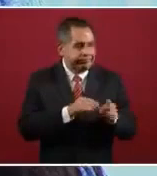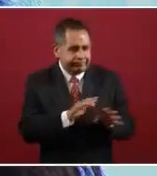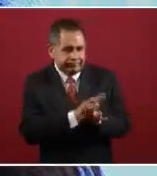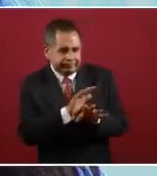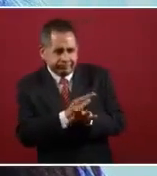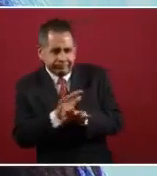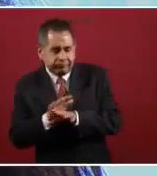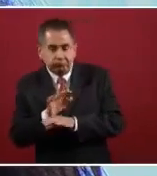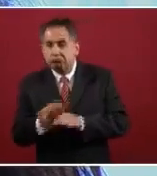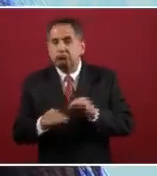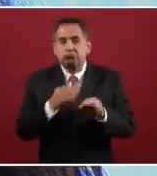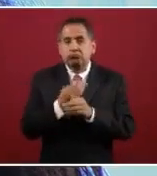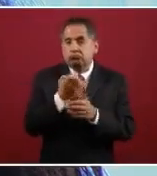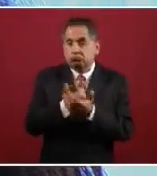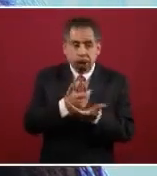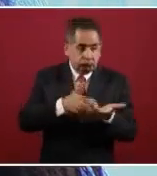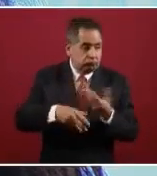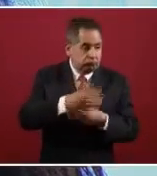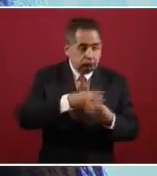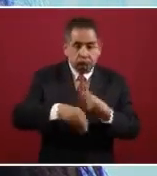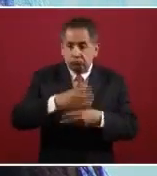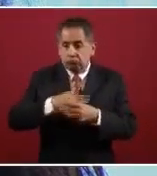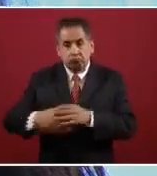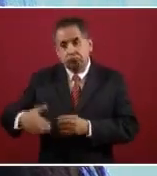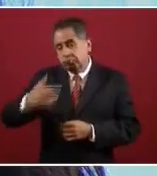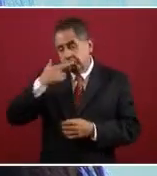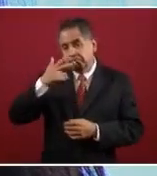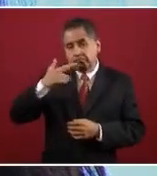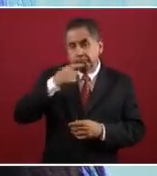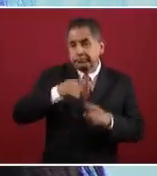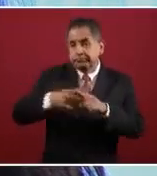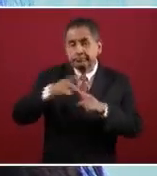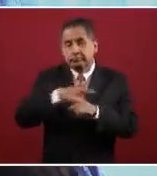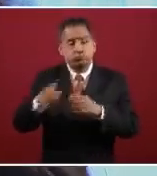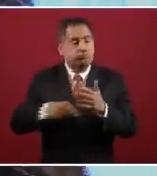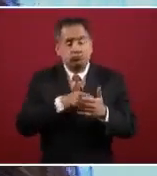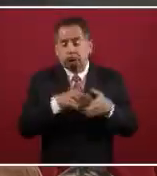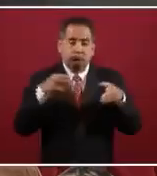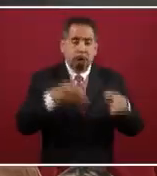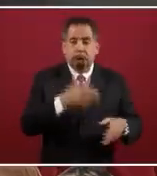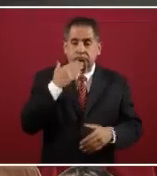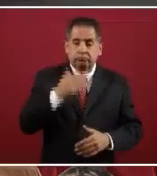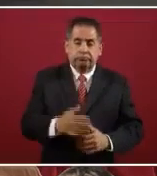la generación de economías locales en los lugares que estamos ubicados.